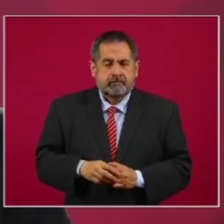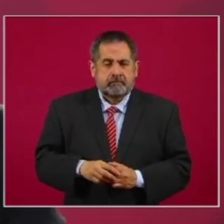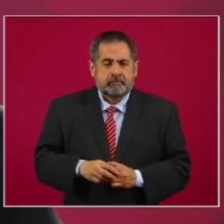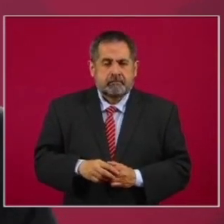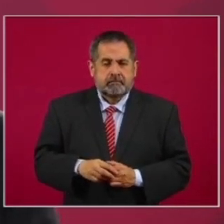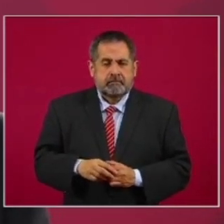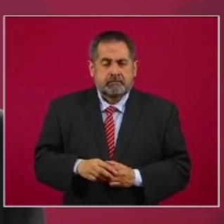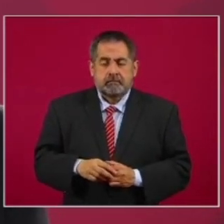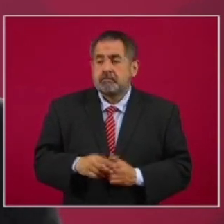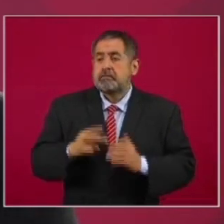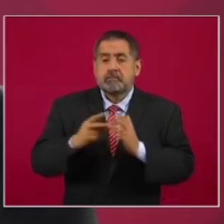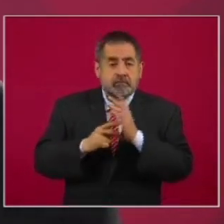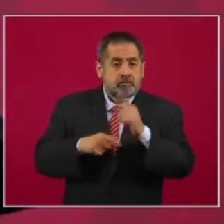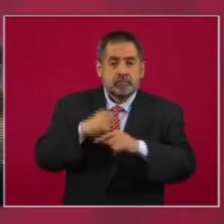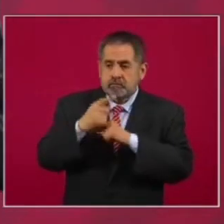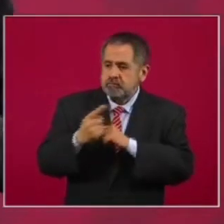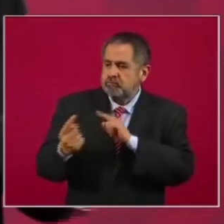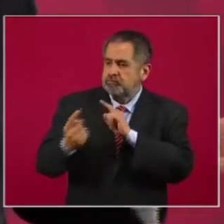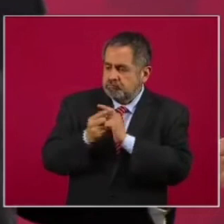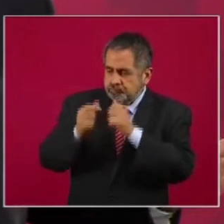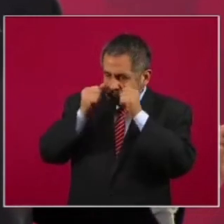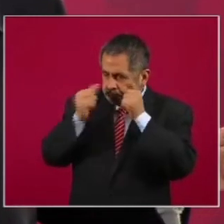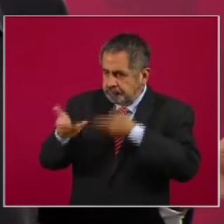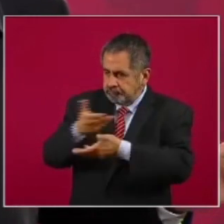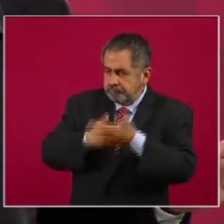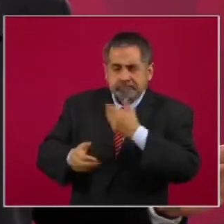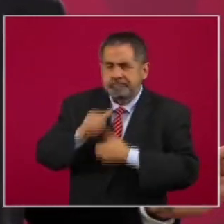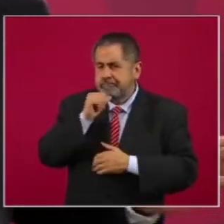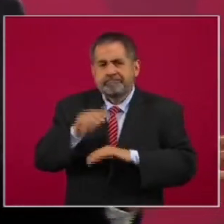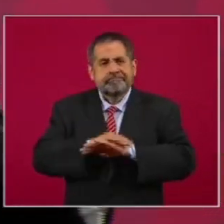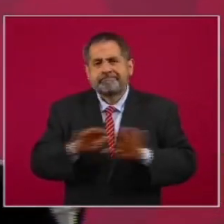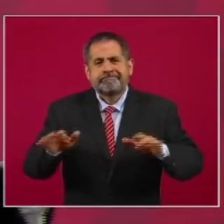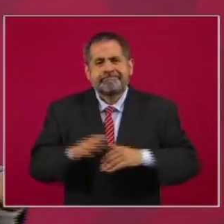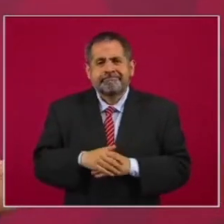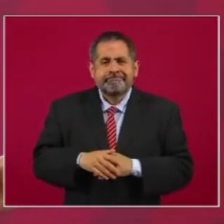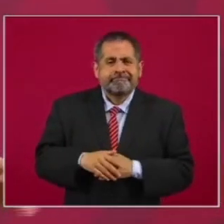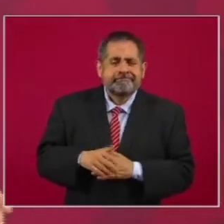Ya no los volvían a ver, ya no recibían a nadie,